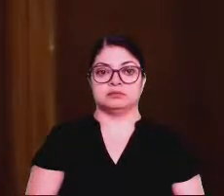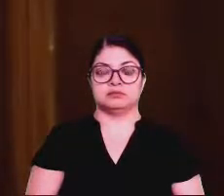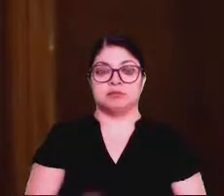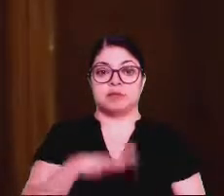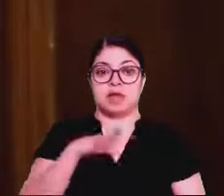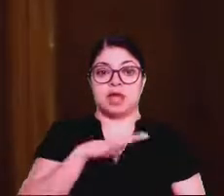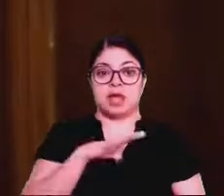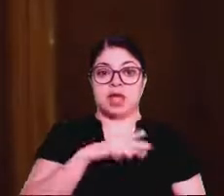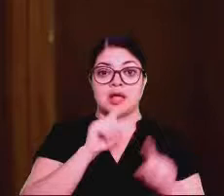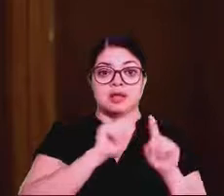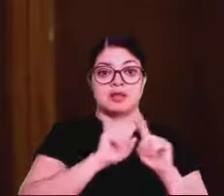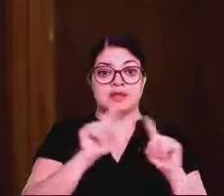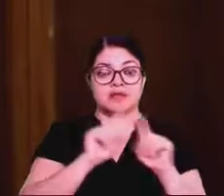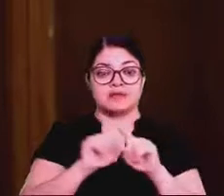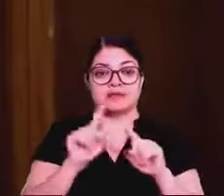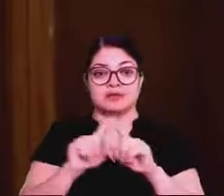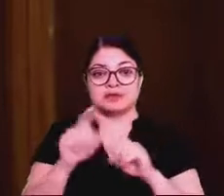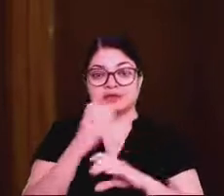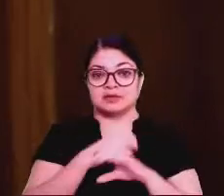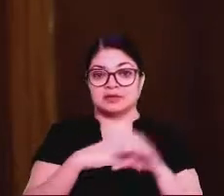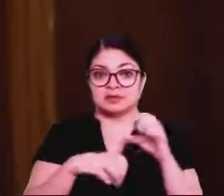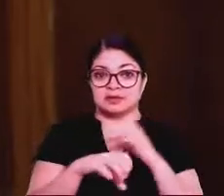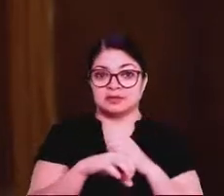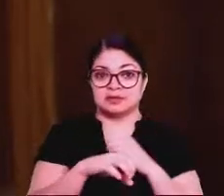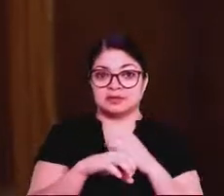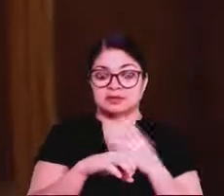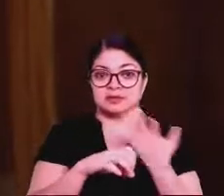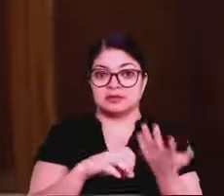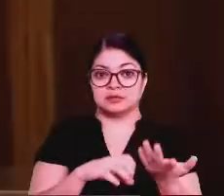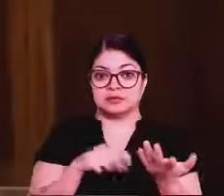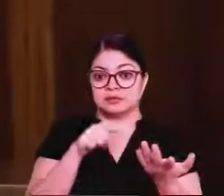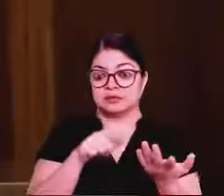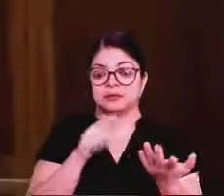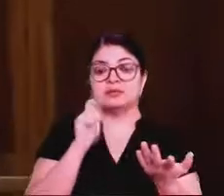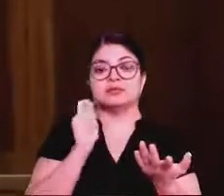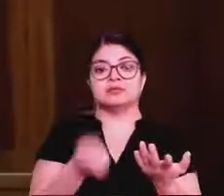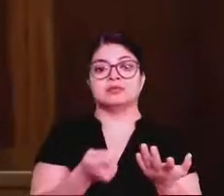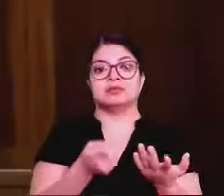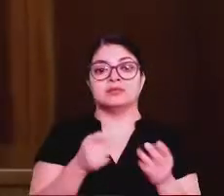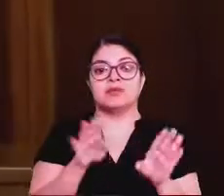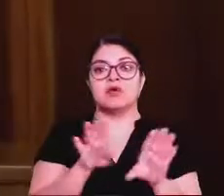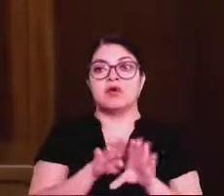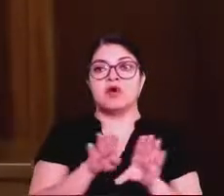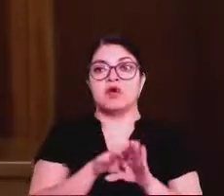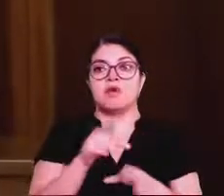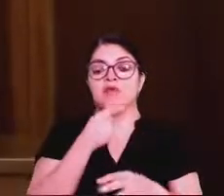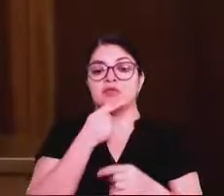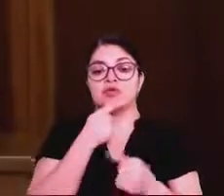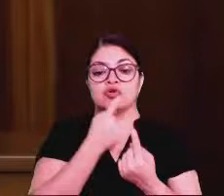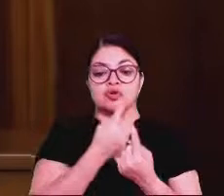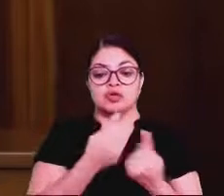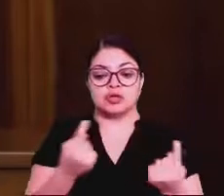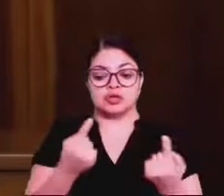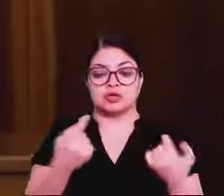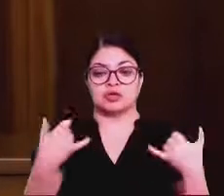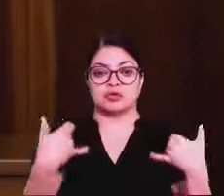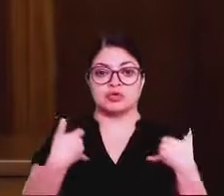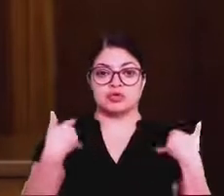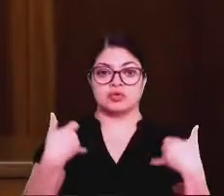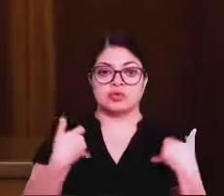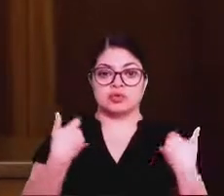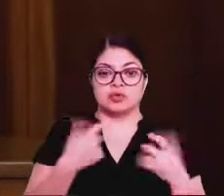Existen diversos factores que predisponen a infantes y adolescentes